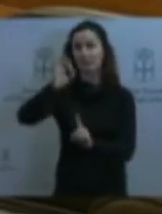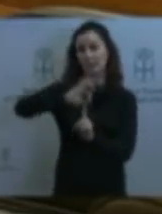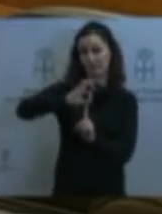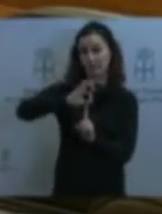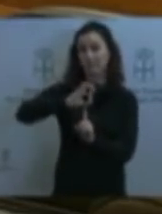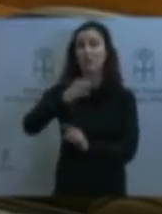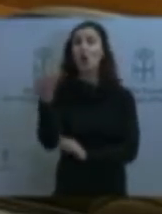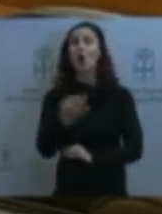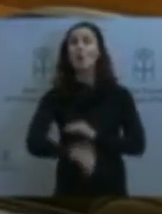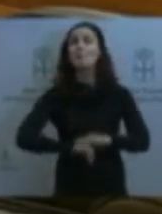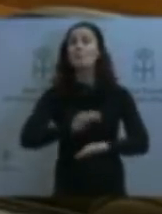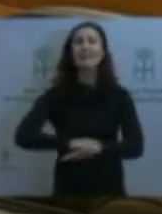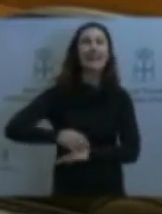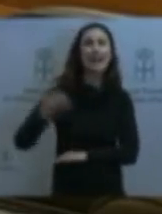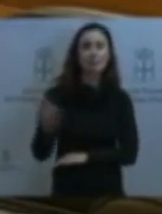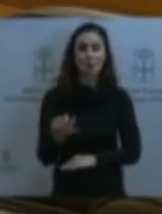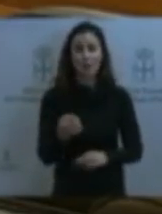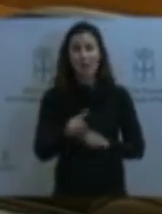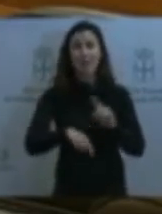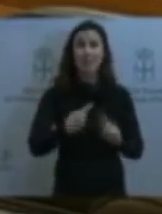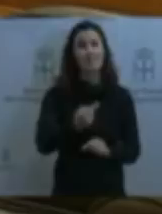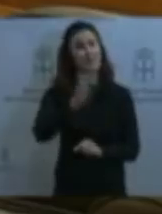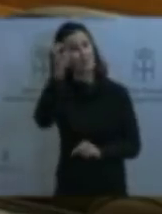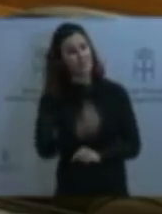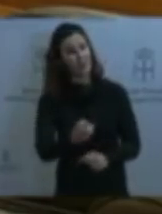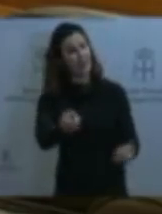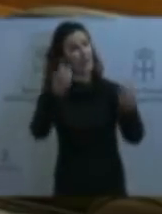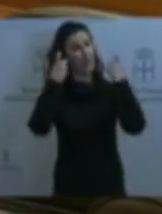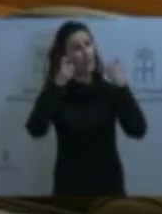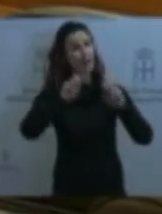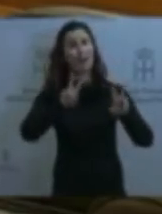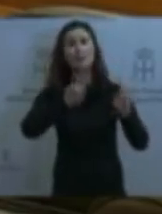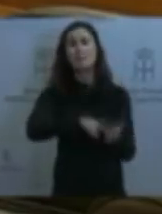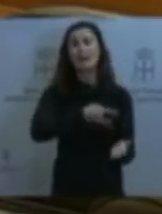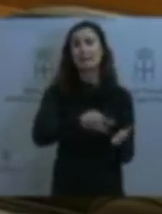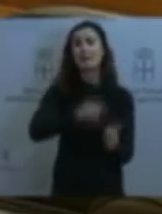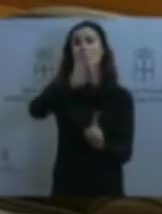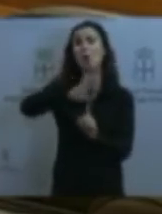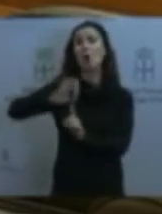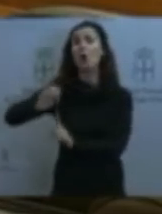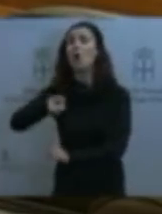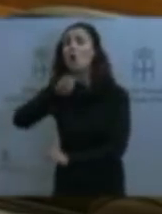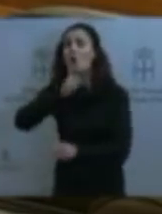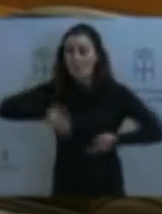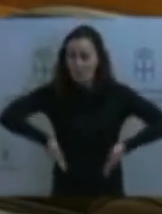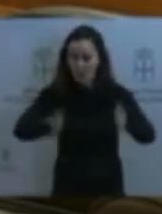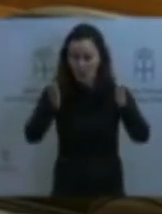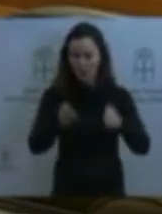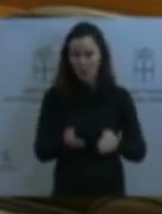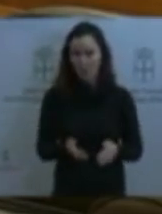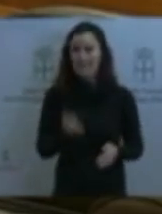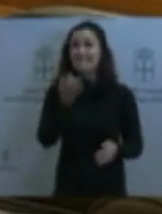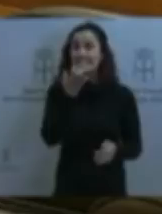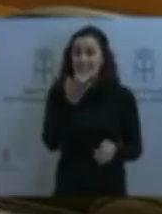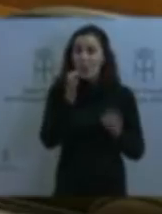clases sobre cuestiones técnicas de cómo hay que señalizar las carreteras, cuando el pufo de contrato que